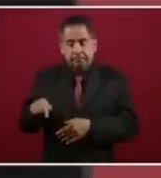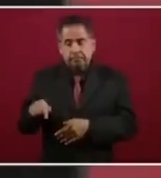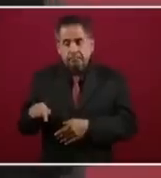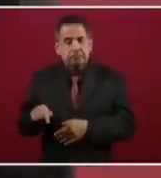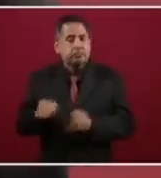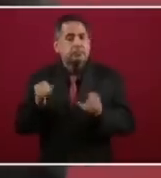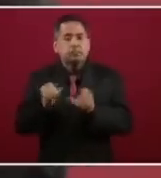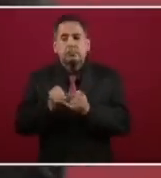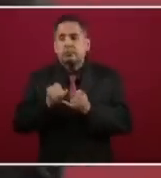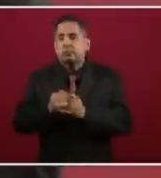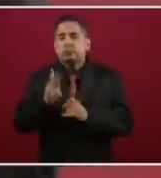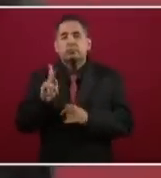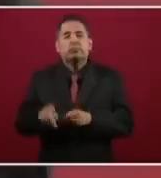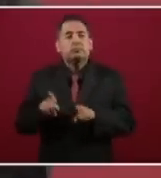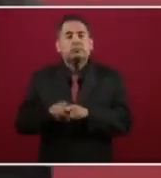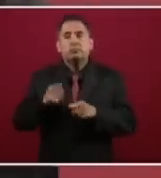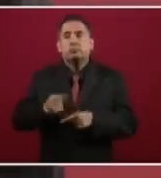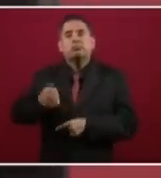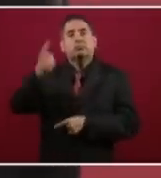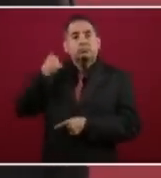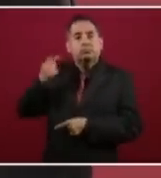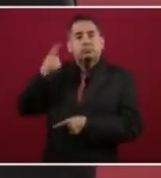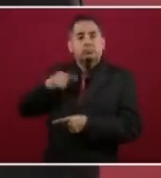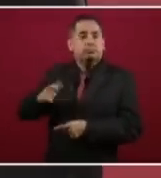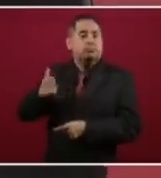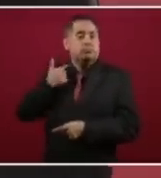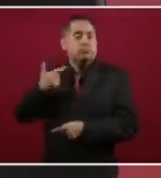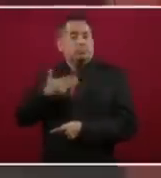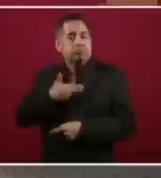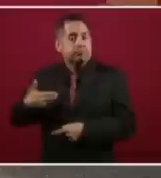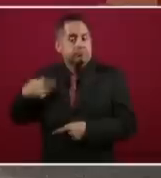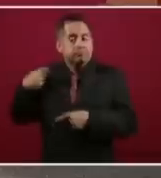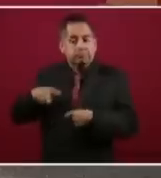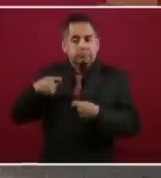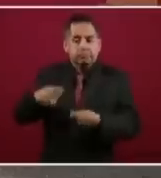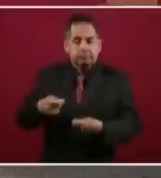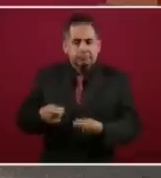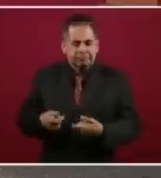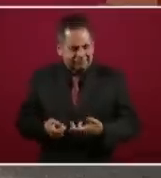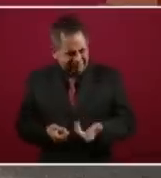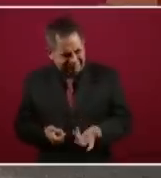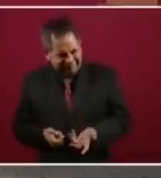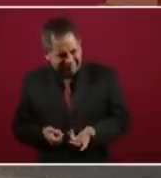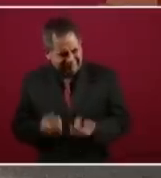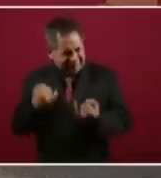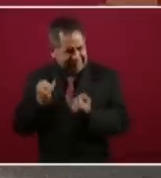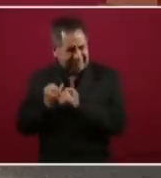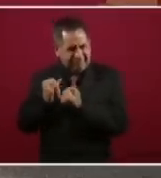igual que los otros, como si lo hubiese